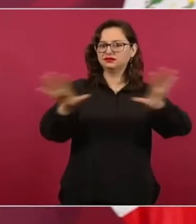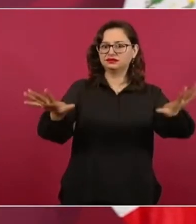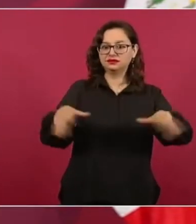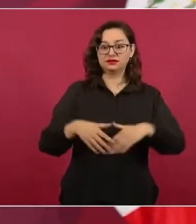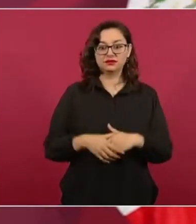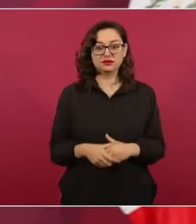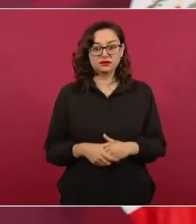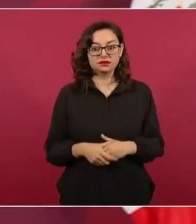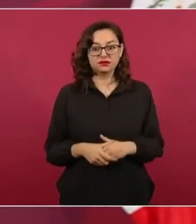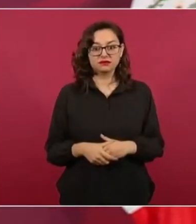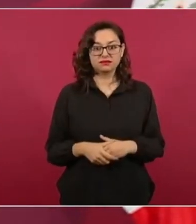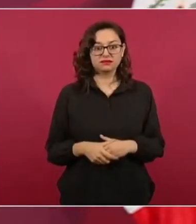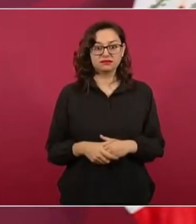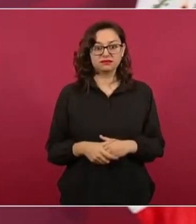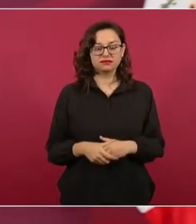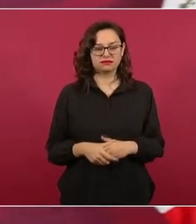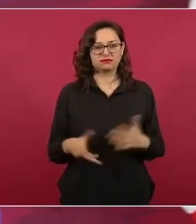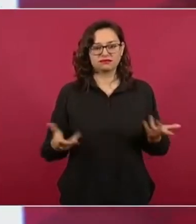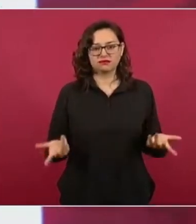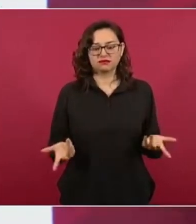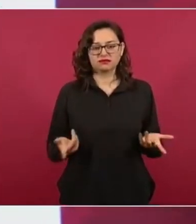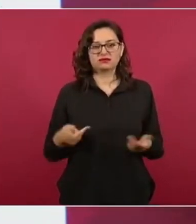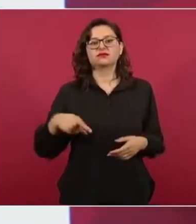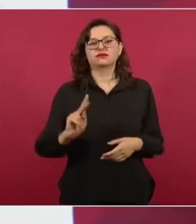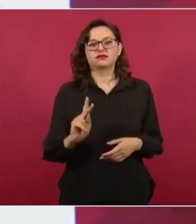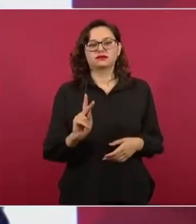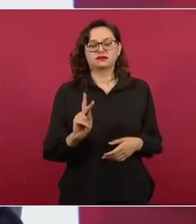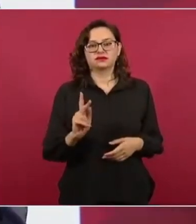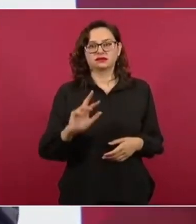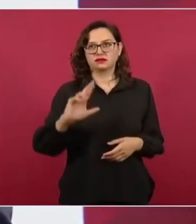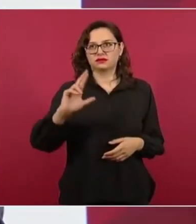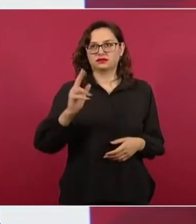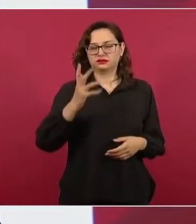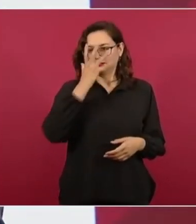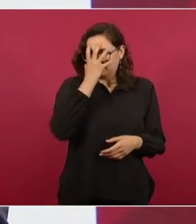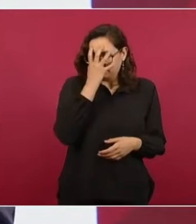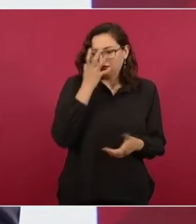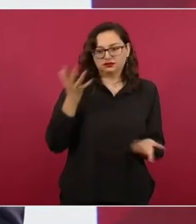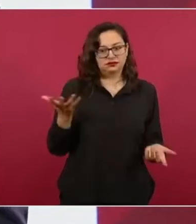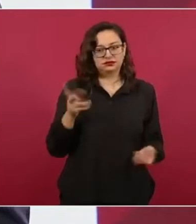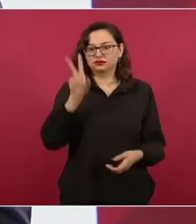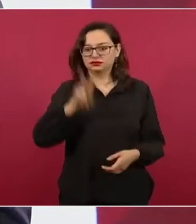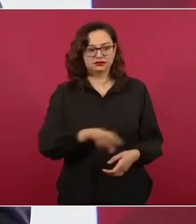pero imagínense la pena para los que votaron por él.